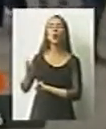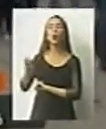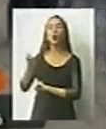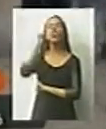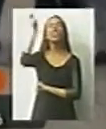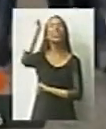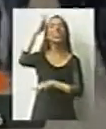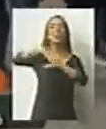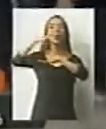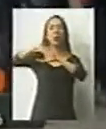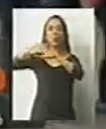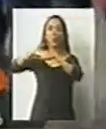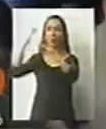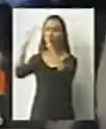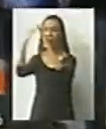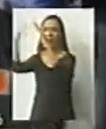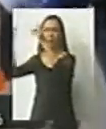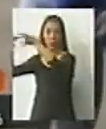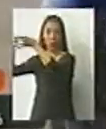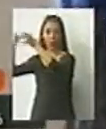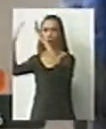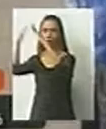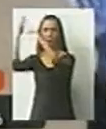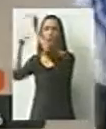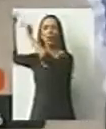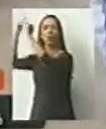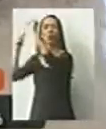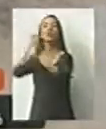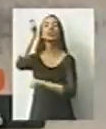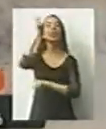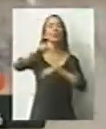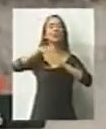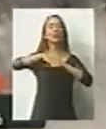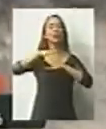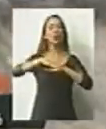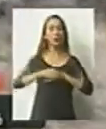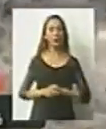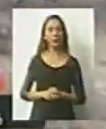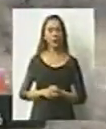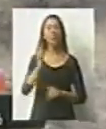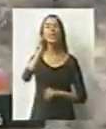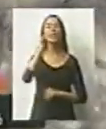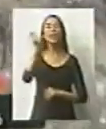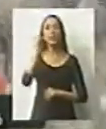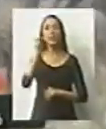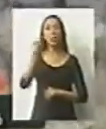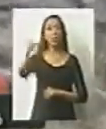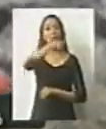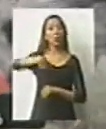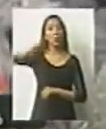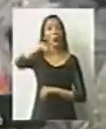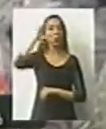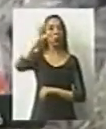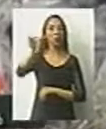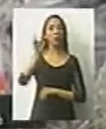presente? Bueno, el responsable, si se puede decir, el responsable de esta cooperativa, que todos sabemos que estaban